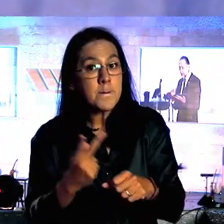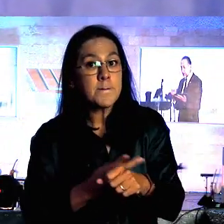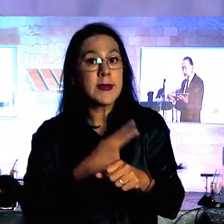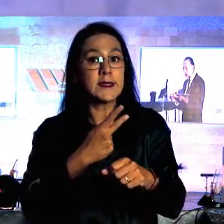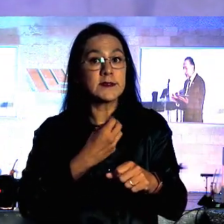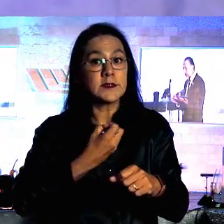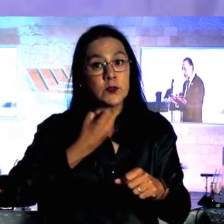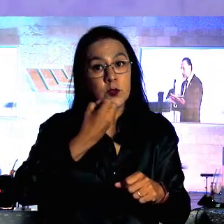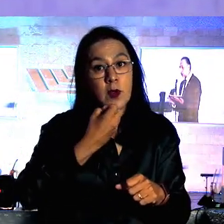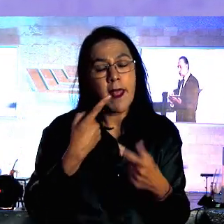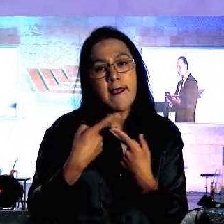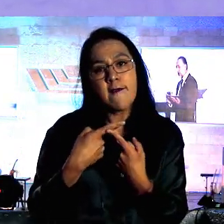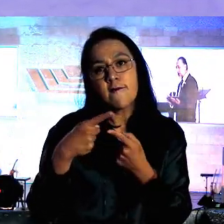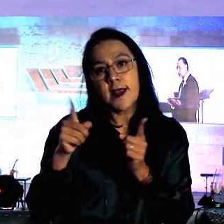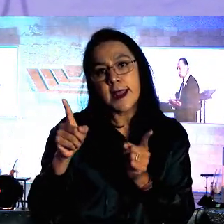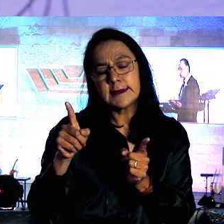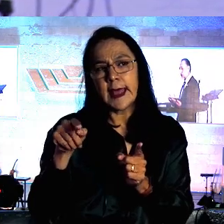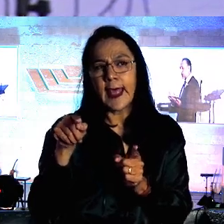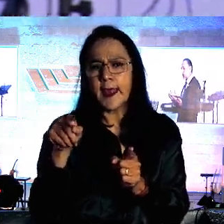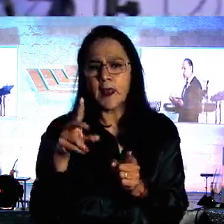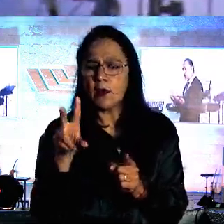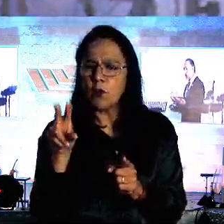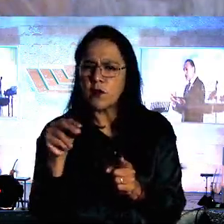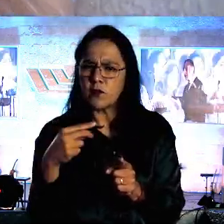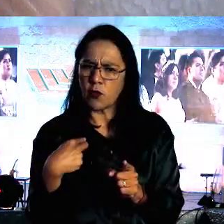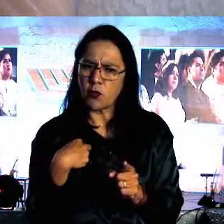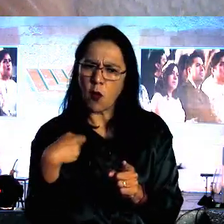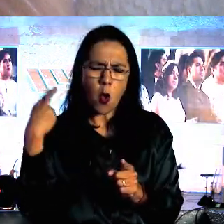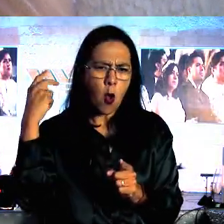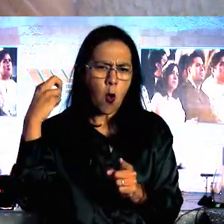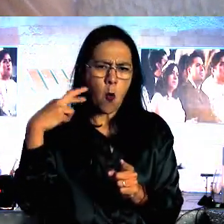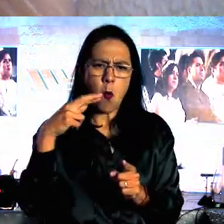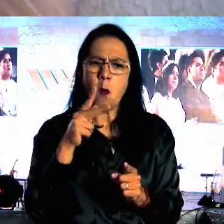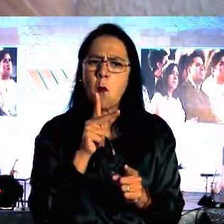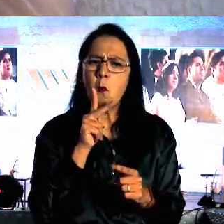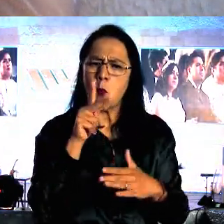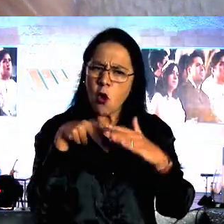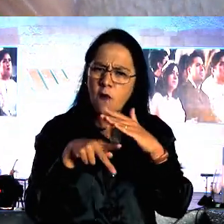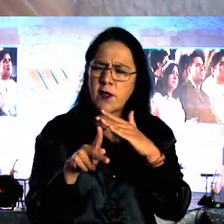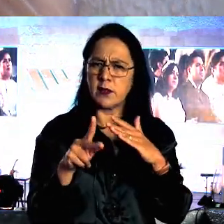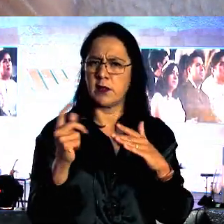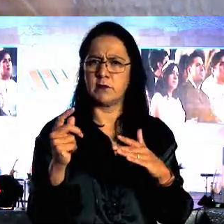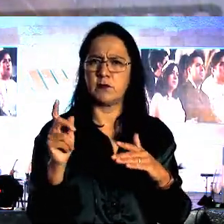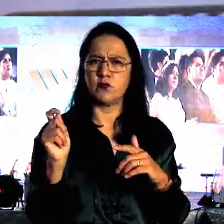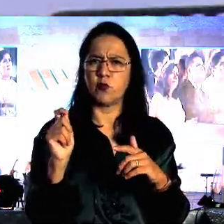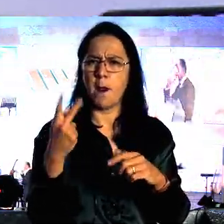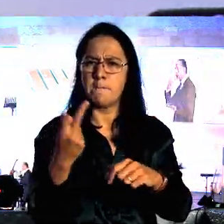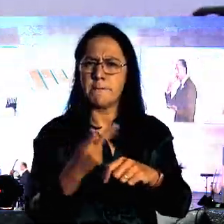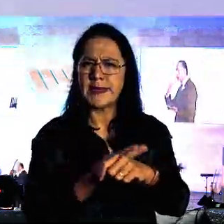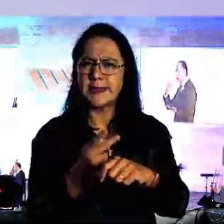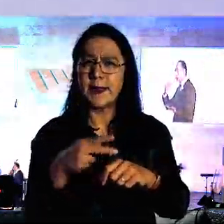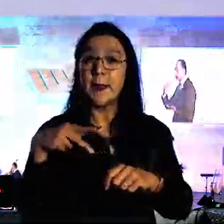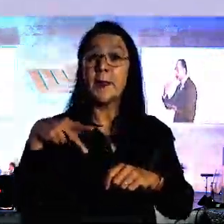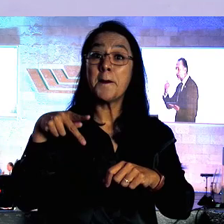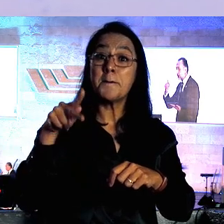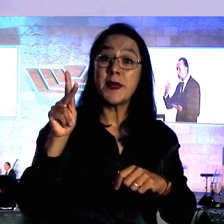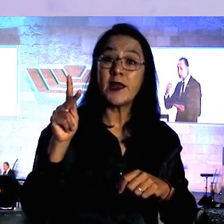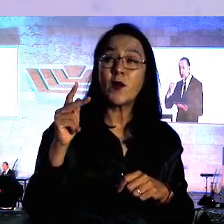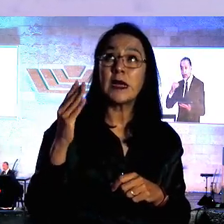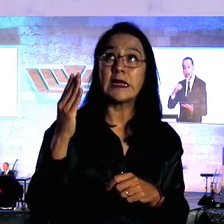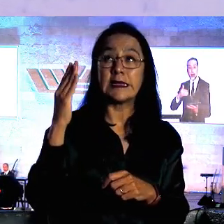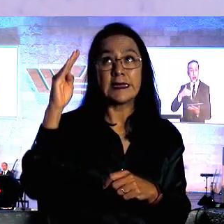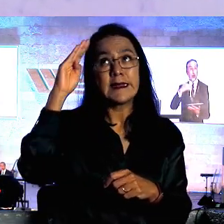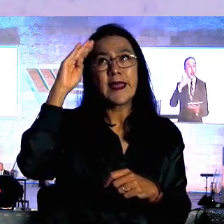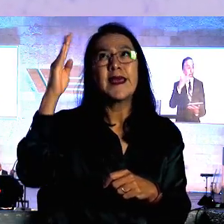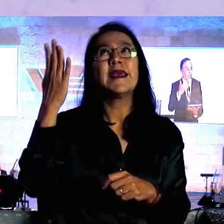quizás la diferencia es que él no lo señala como profeta diciendo va a suceder esto, pero él muy sabiamente en su oración dice Señor,